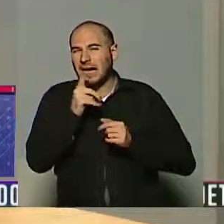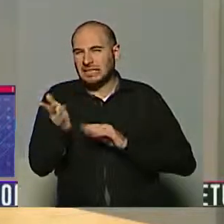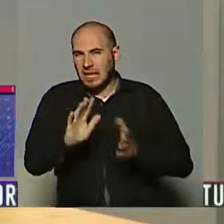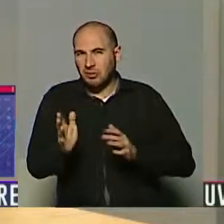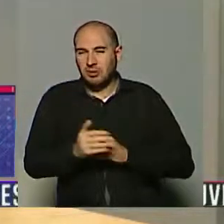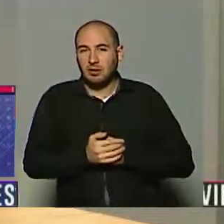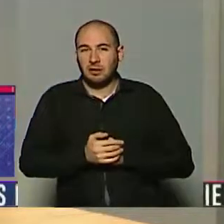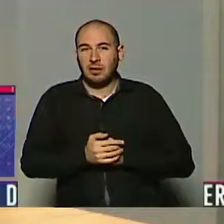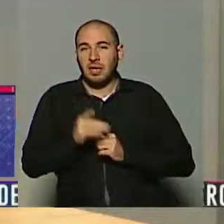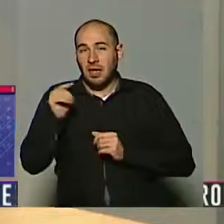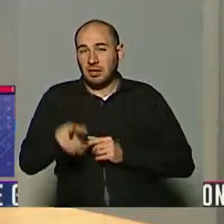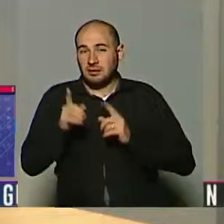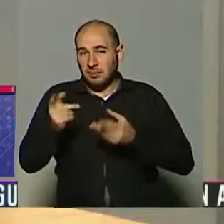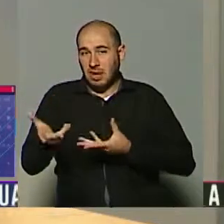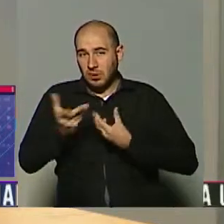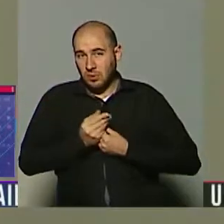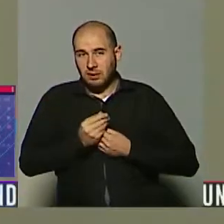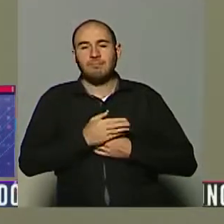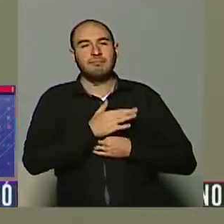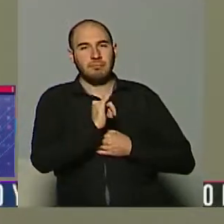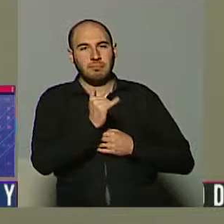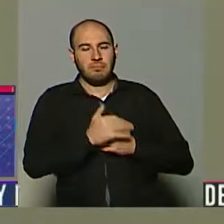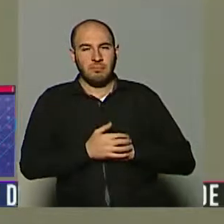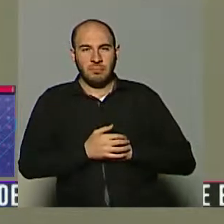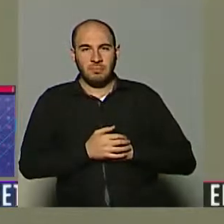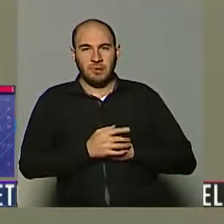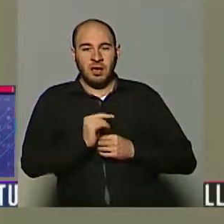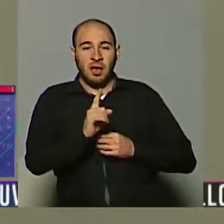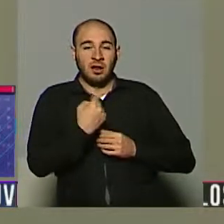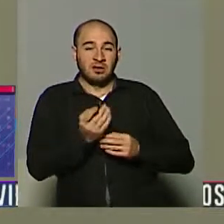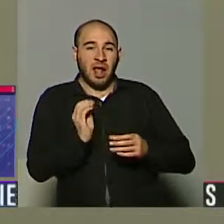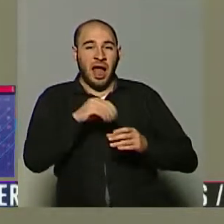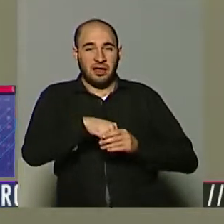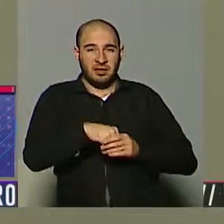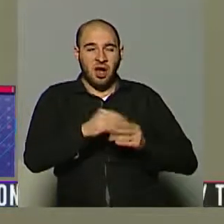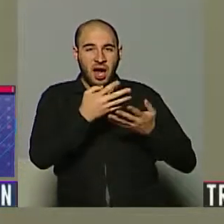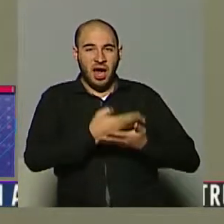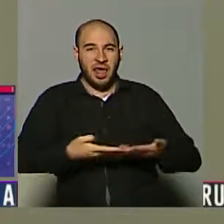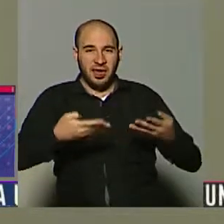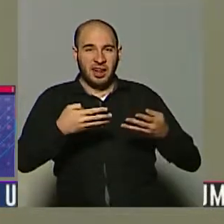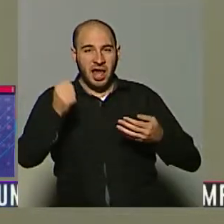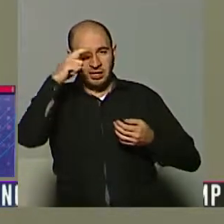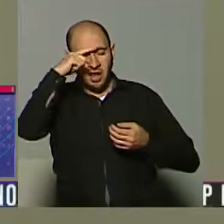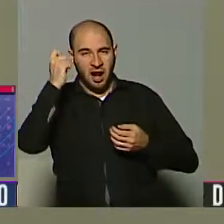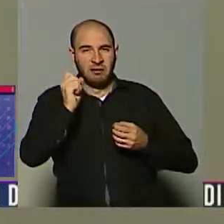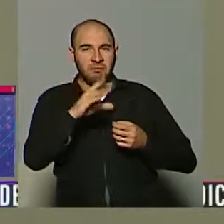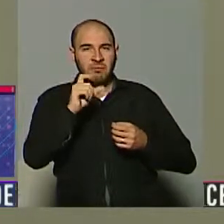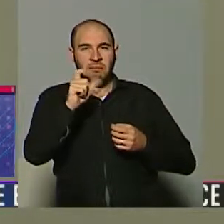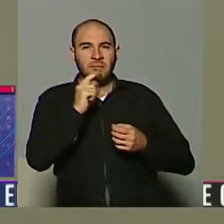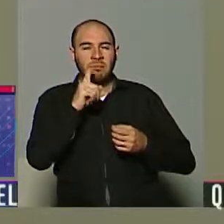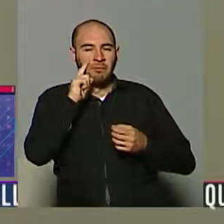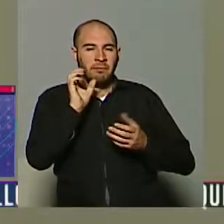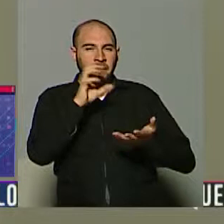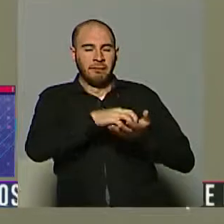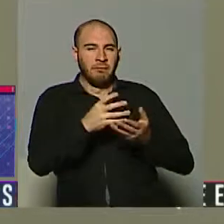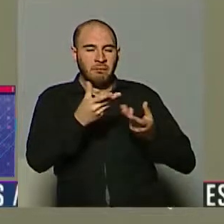sea, hasta en eso nos van a ayudar, por ejemplo. Sí, de hecho nosotros integramos una red a nivel nacional que se llama CATI, que son